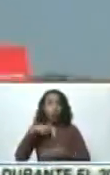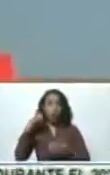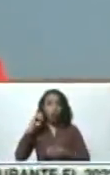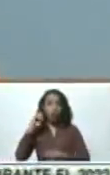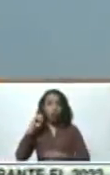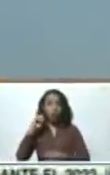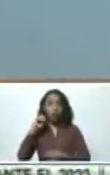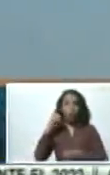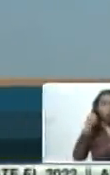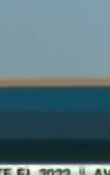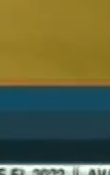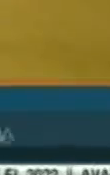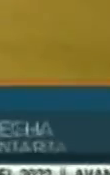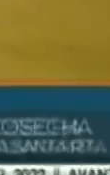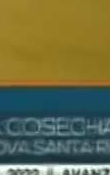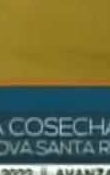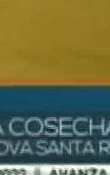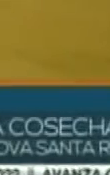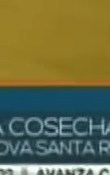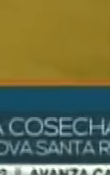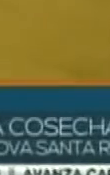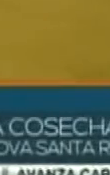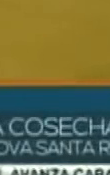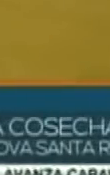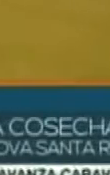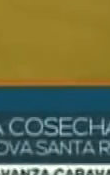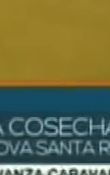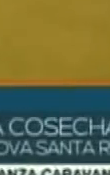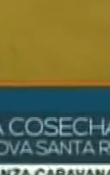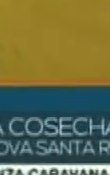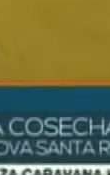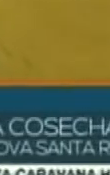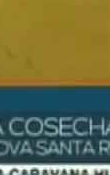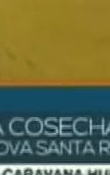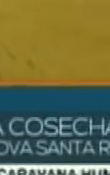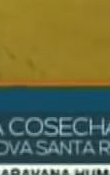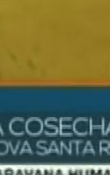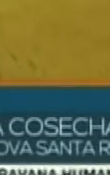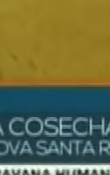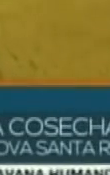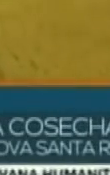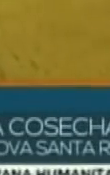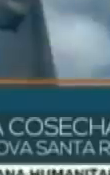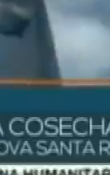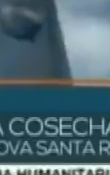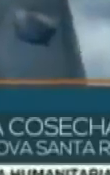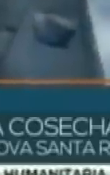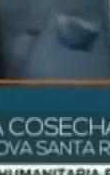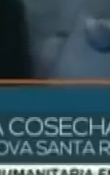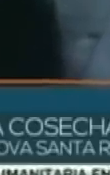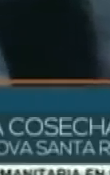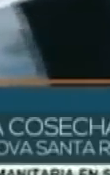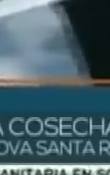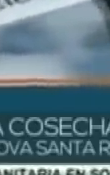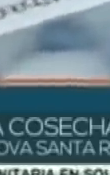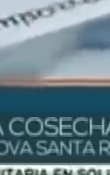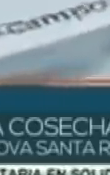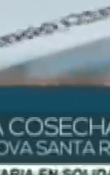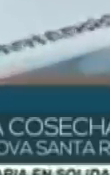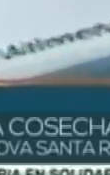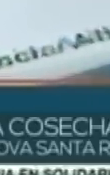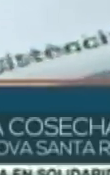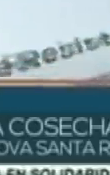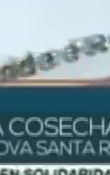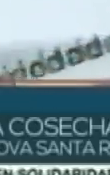plantar. Décadas de campamentos debajo de lonas que hoy se convirtieron en un soporte para alimentar a la población brasileña.